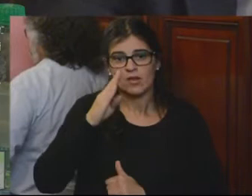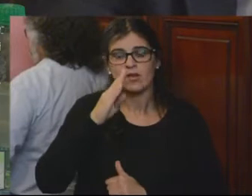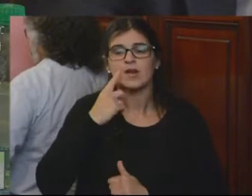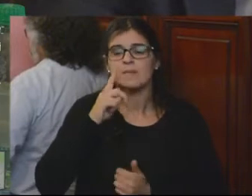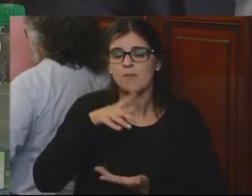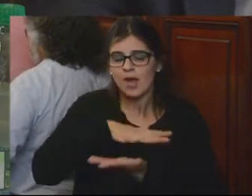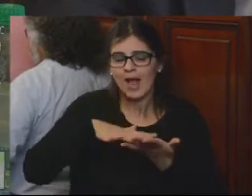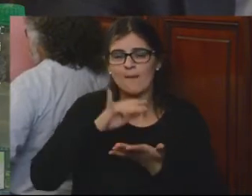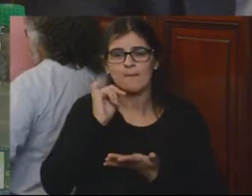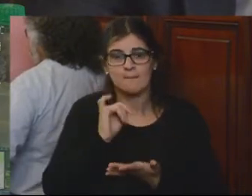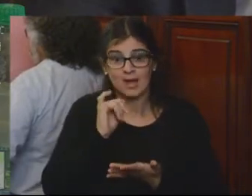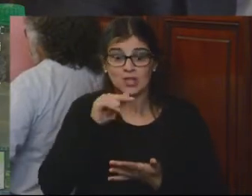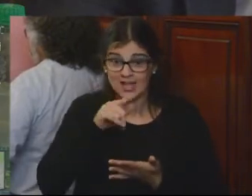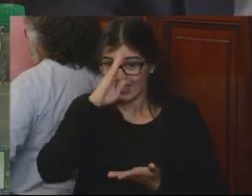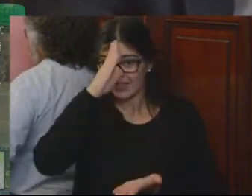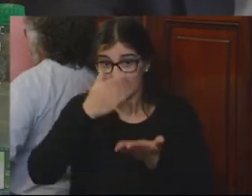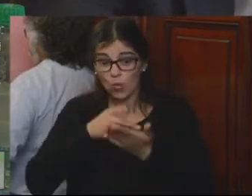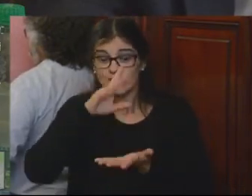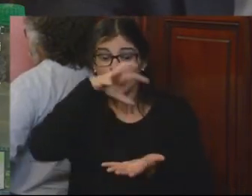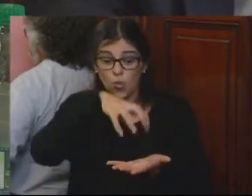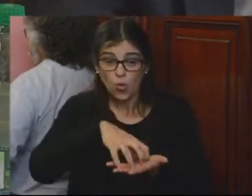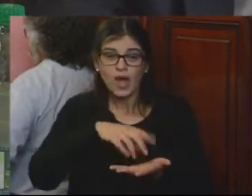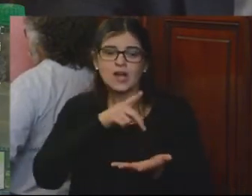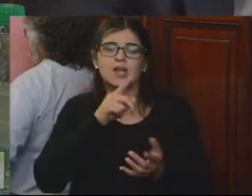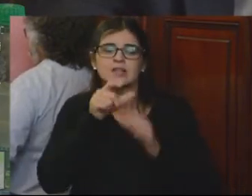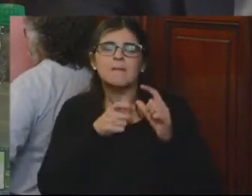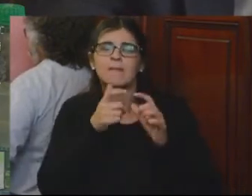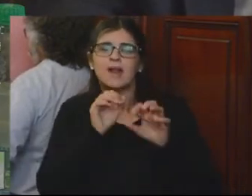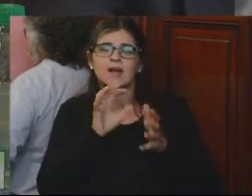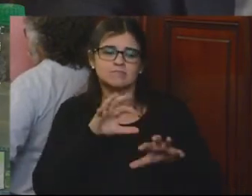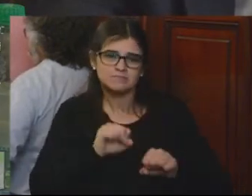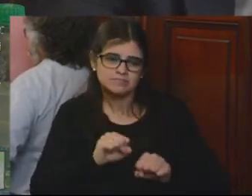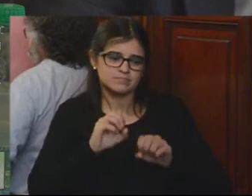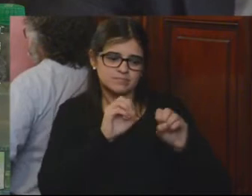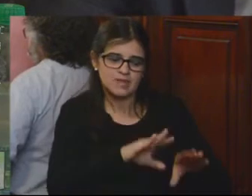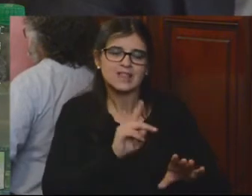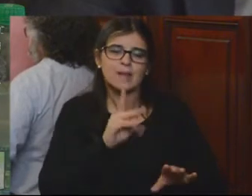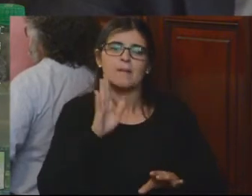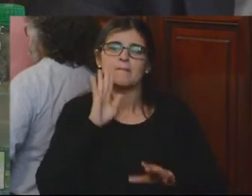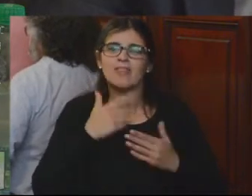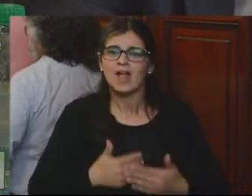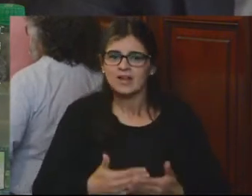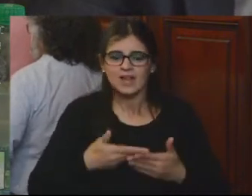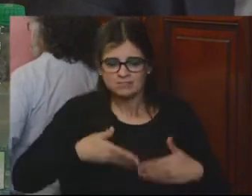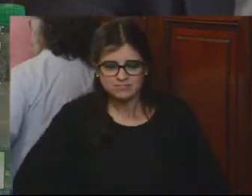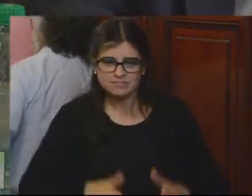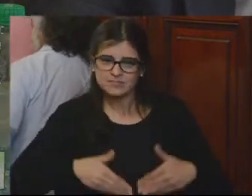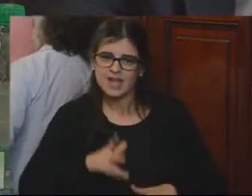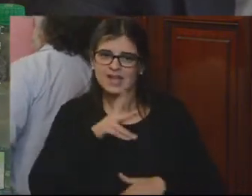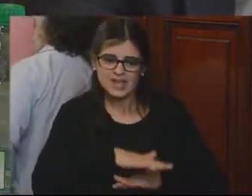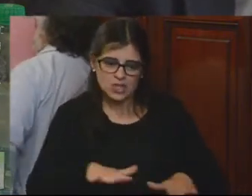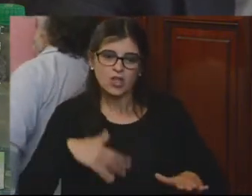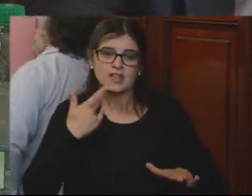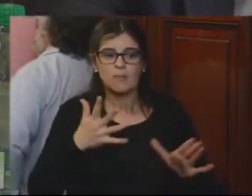durante la dictadura este lugar fue un centro clandestino de detención y una maternidad de clandestina donde nacieron niños que luego fueron